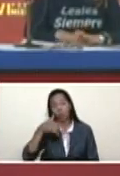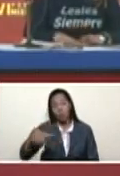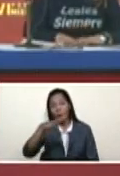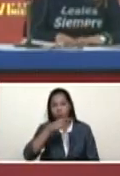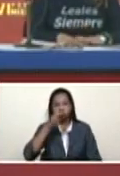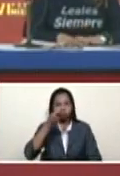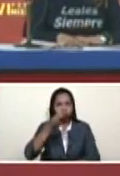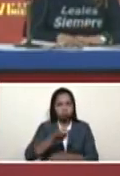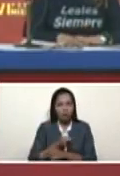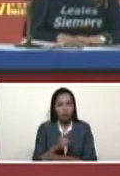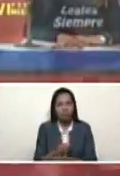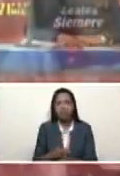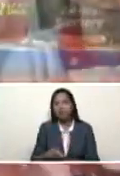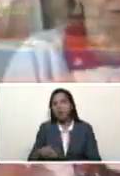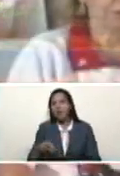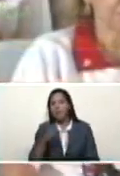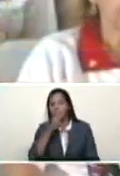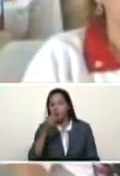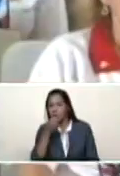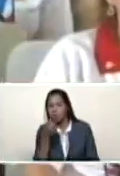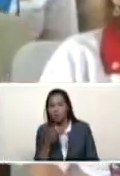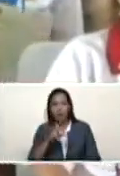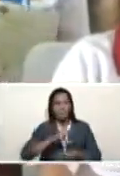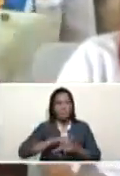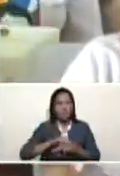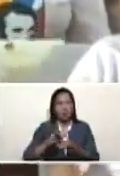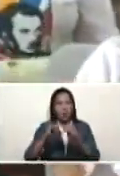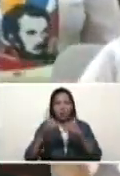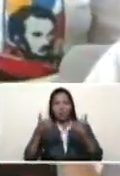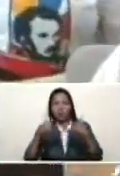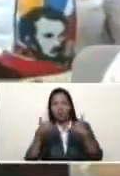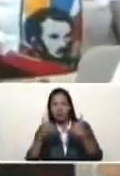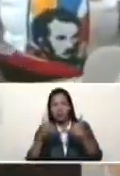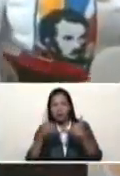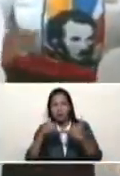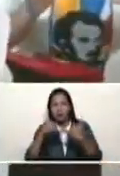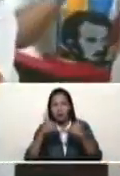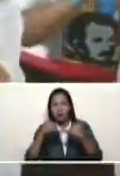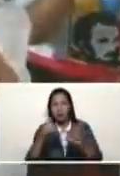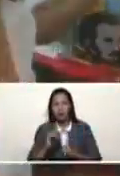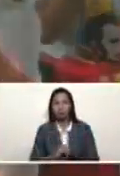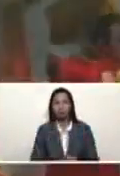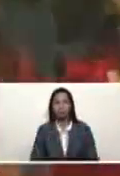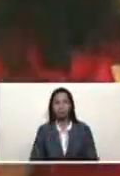médico, de periodista, de ingeniero, de agrónomo.